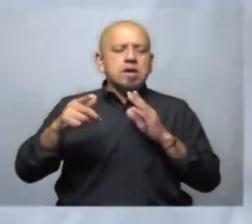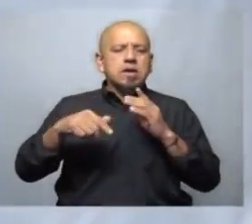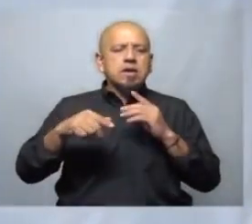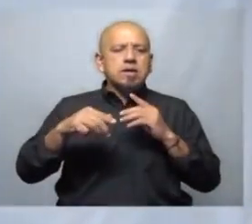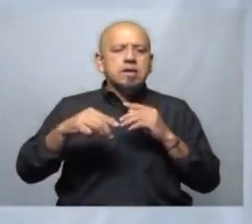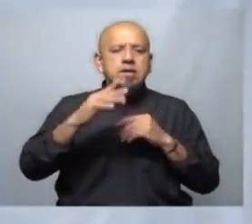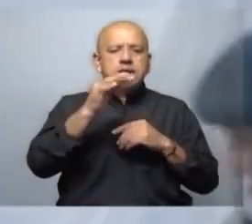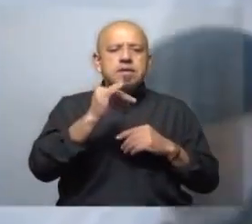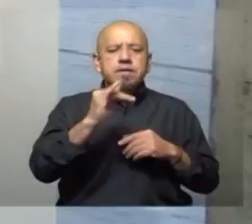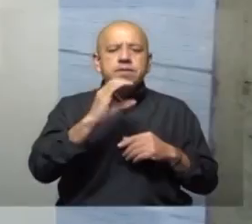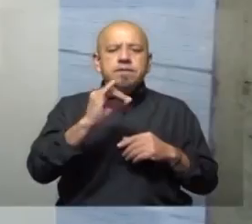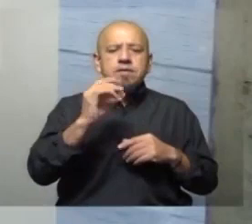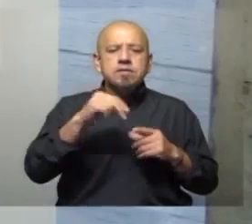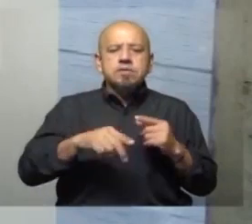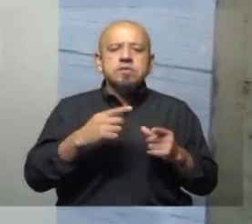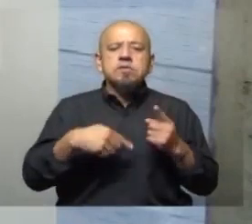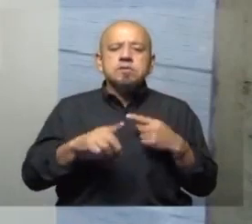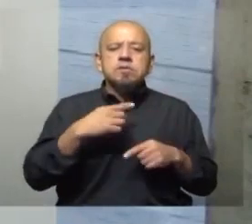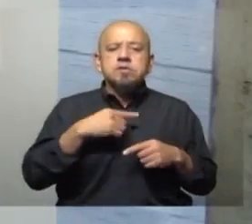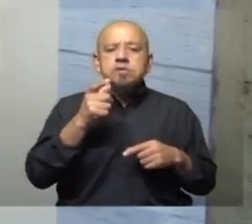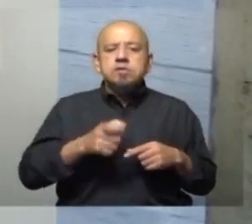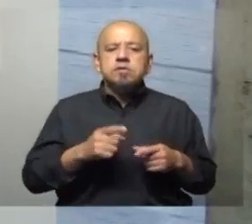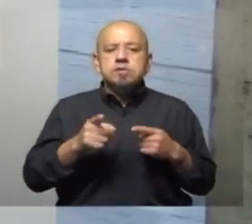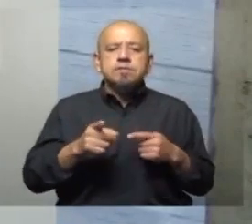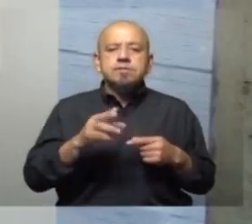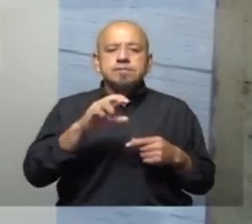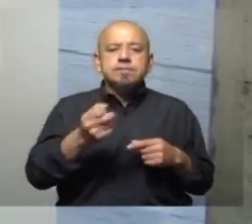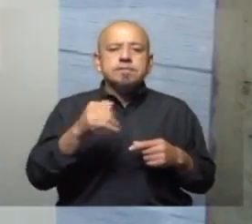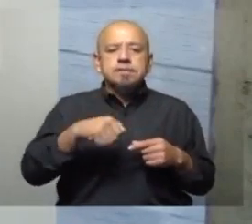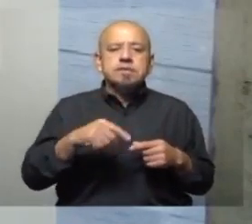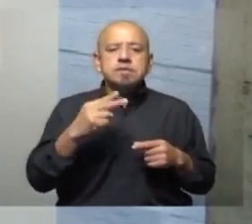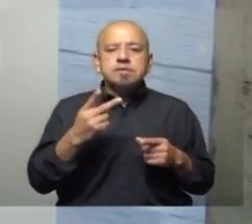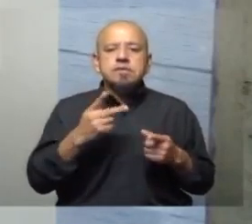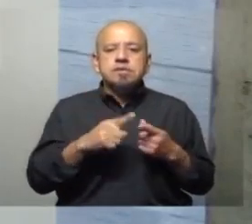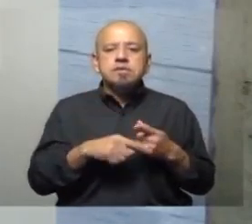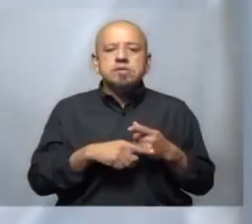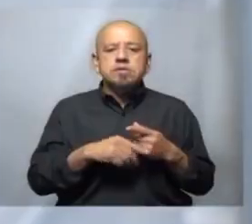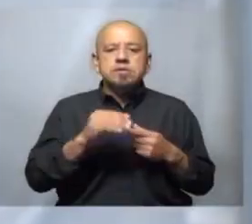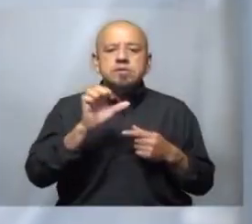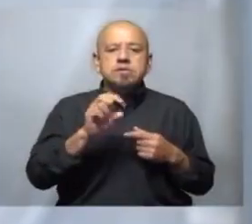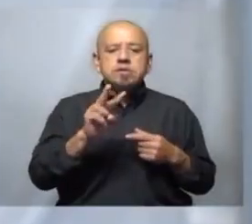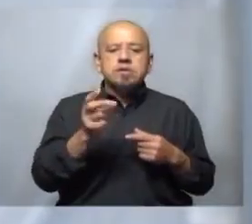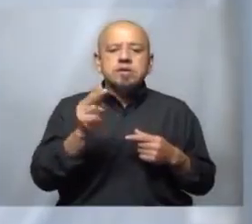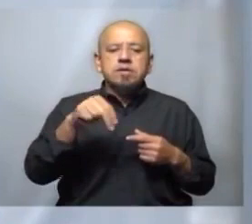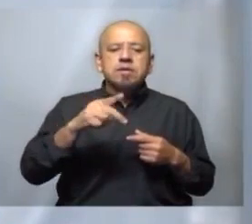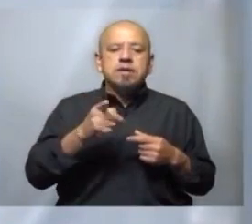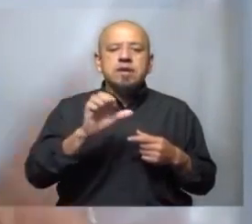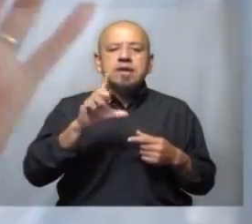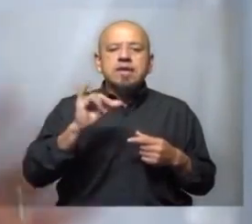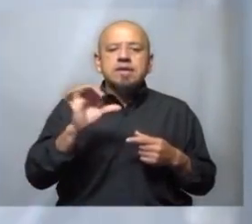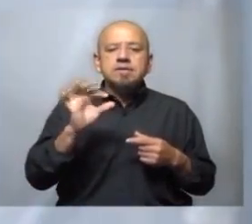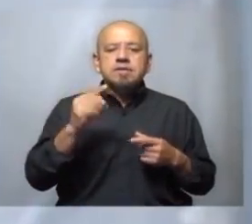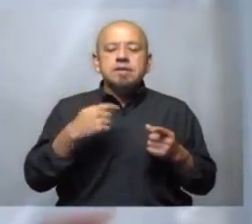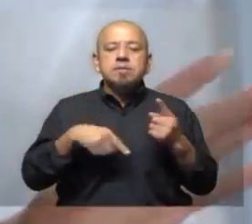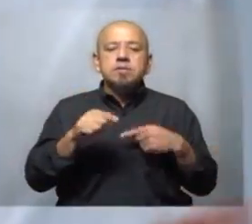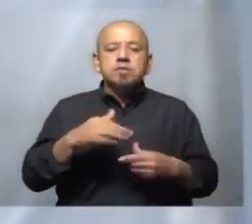ficcionada está en primera persona pero si es una biografía ficcionada de Alfredo evangelista entonces ahí vamos a tener también otro viaje por la